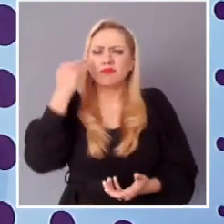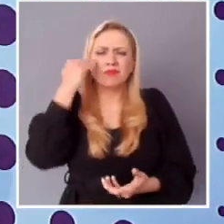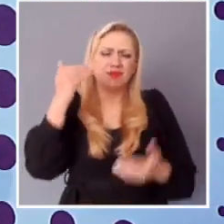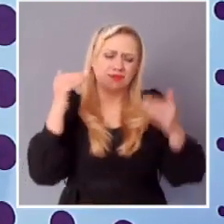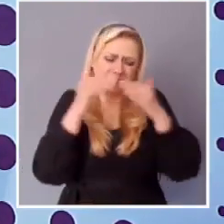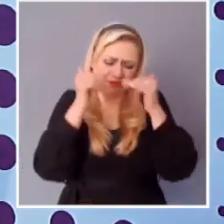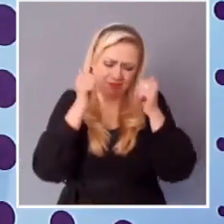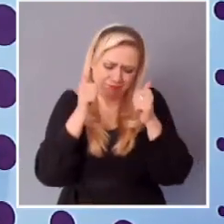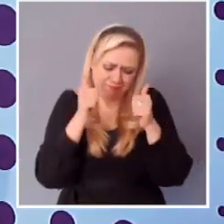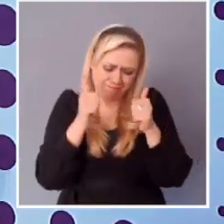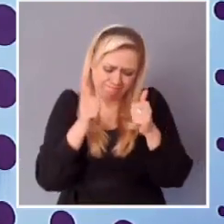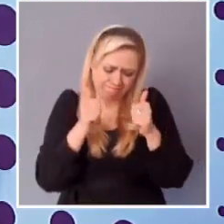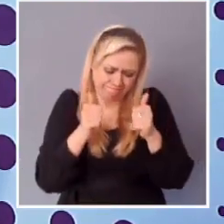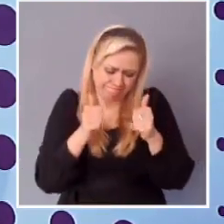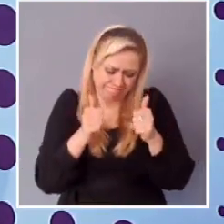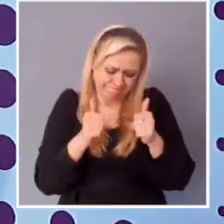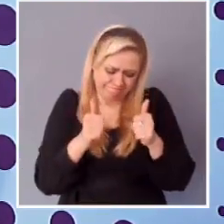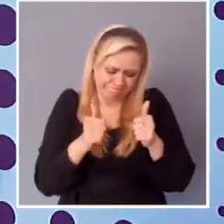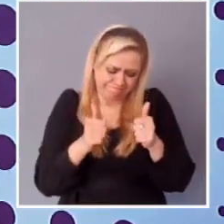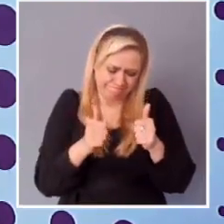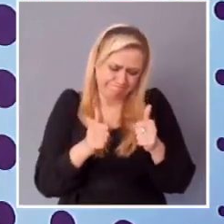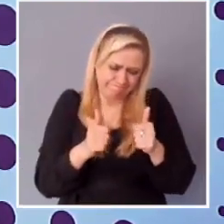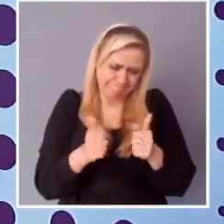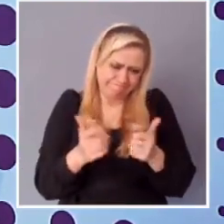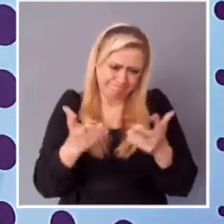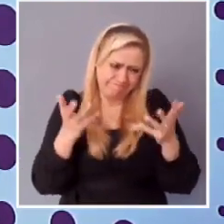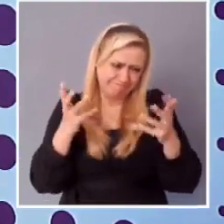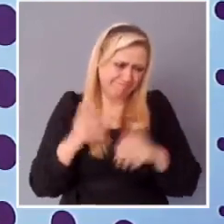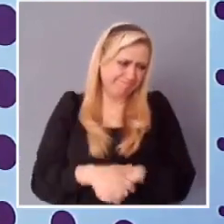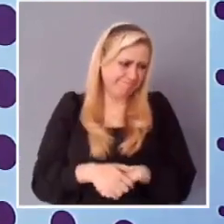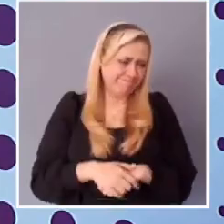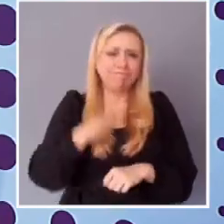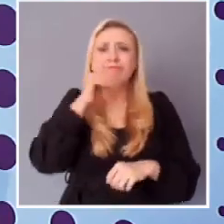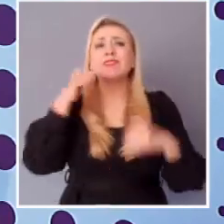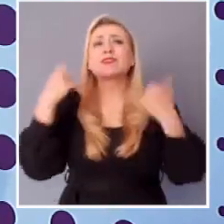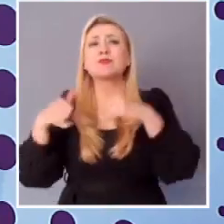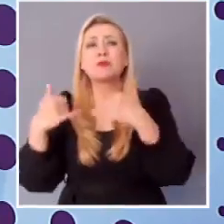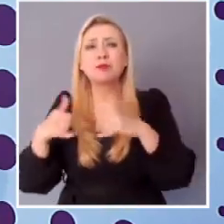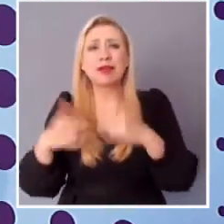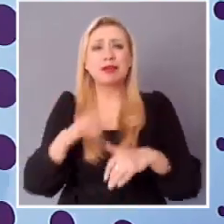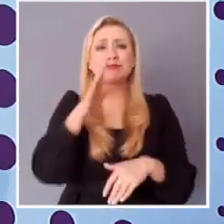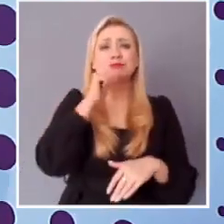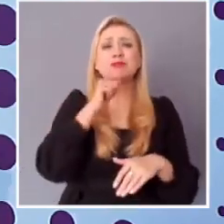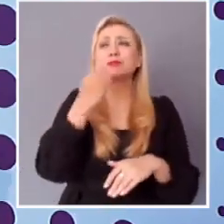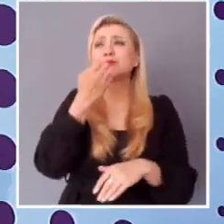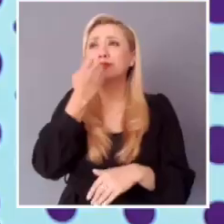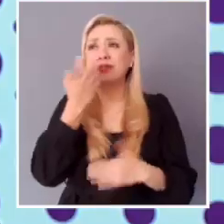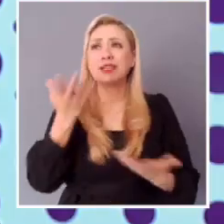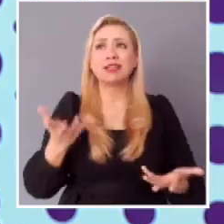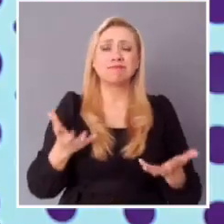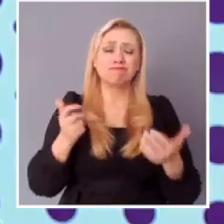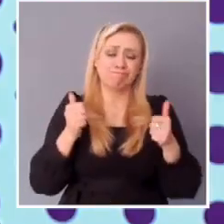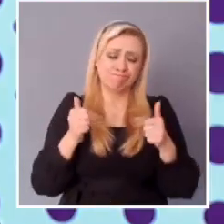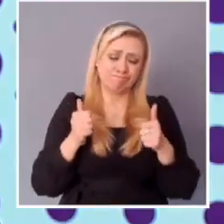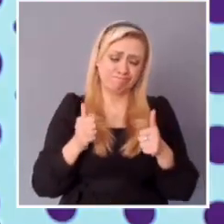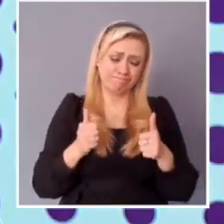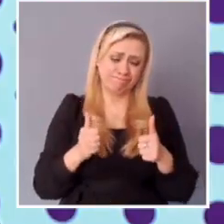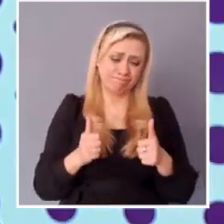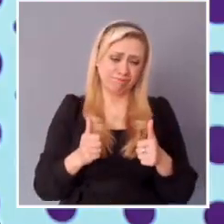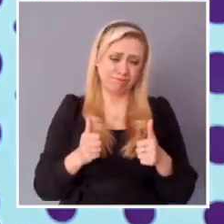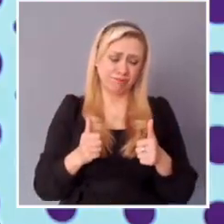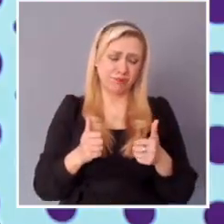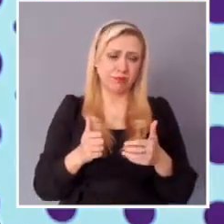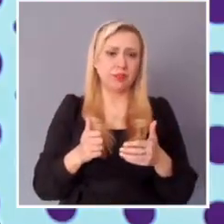encierro, de imposibilidad de continuar sus planes, su desarrollo de vida, puedan retomar sus vidas